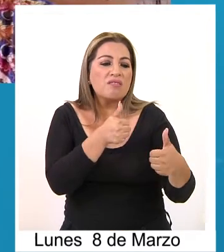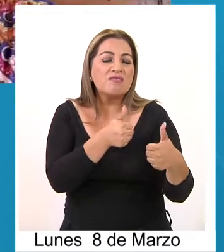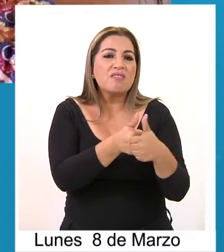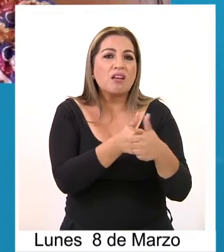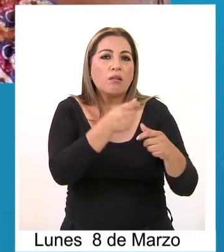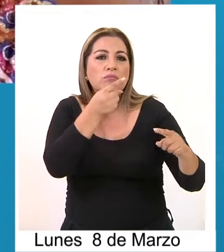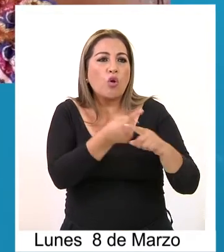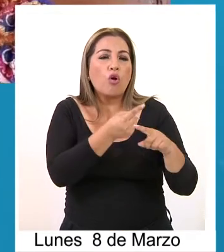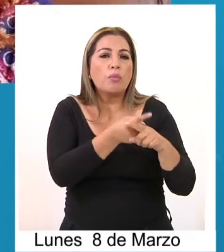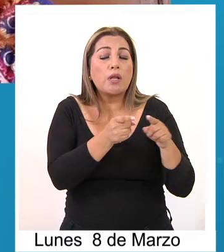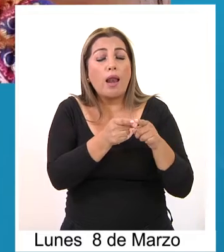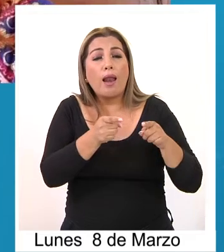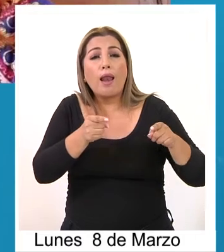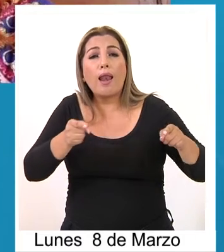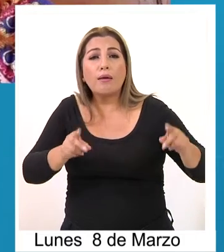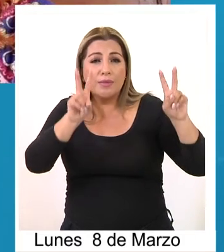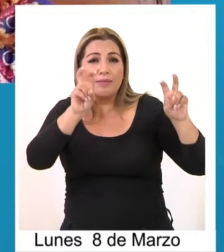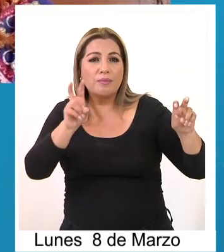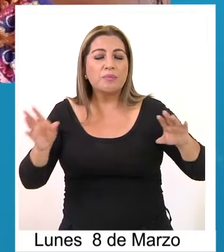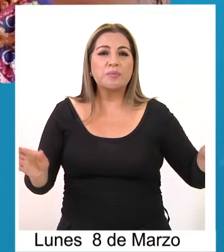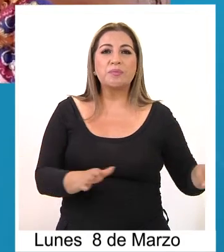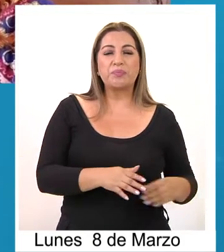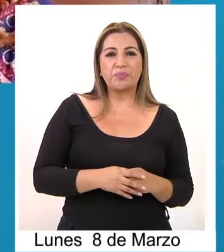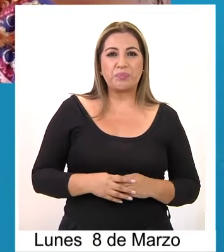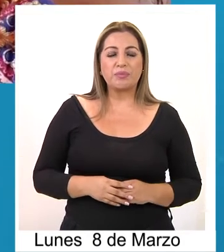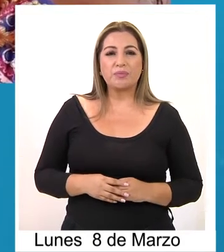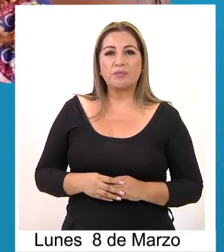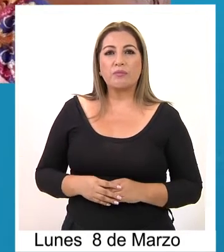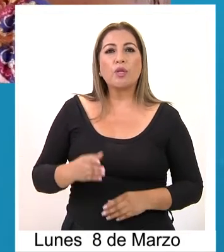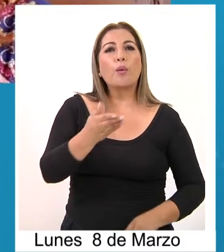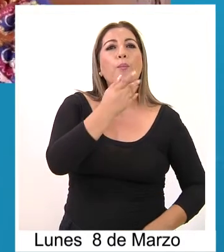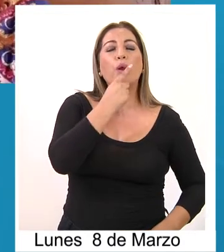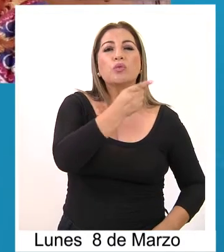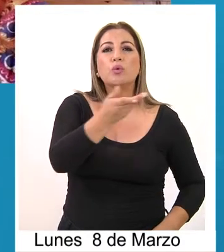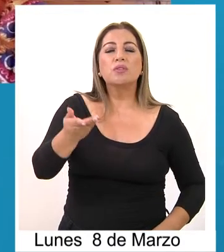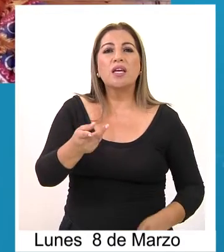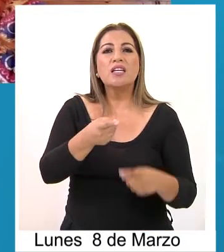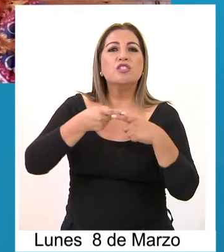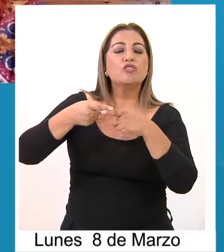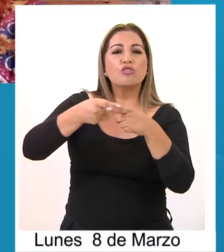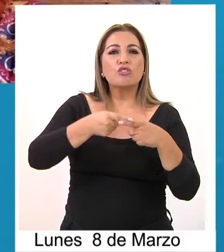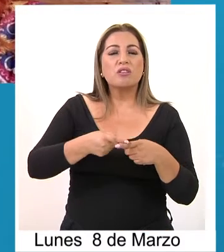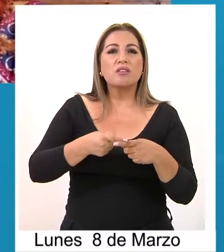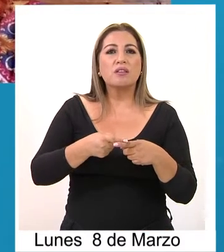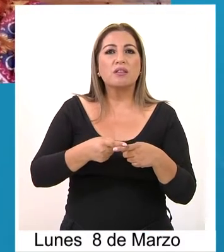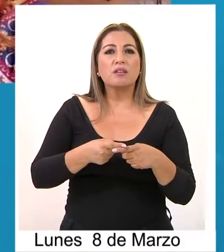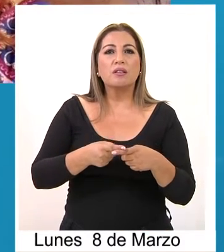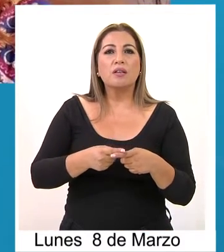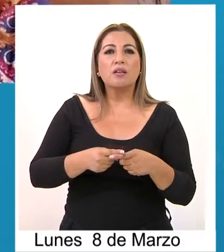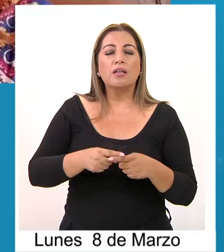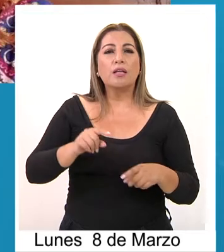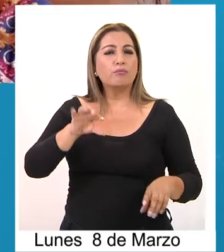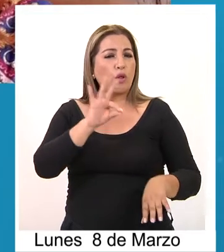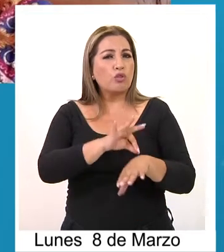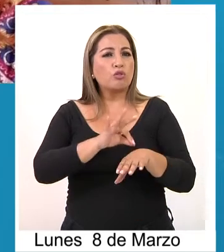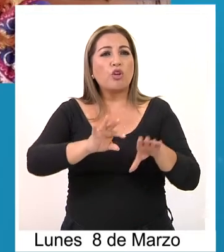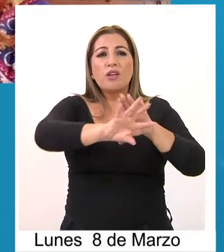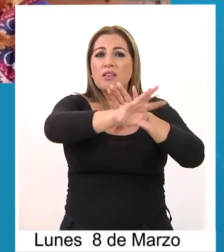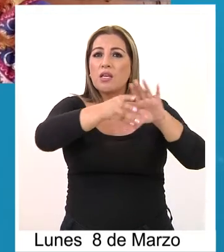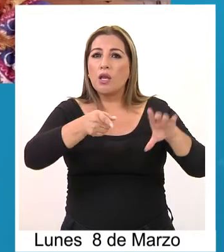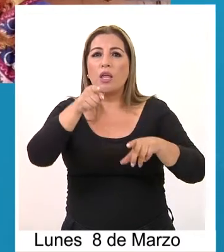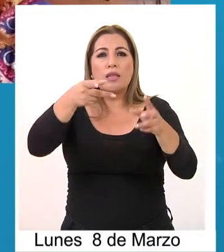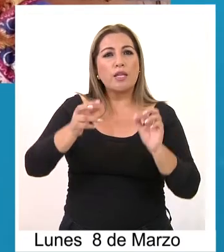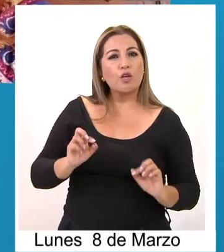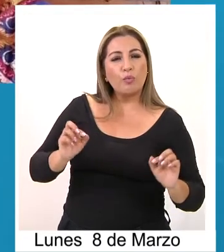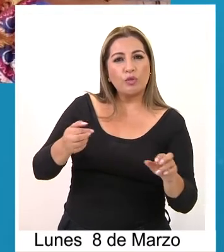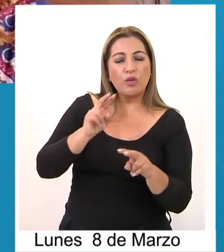con el que puedan hablar largamente de estos temas. Sí, y ustedes como sociedad de endocrinología ginecológica han